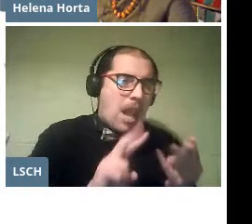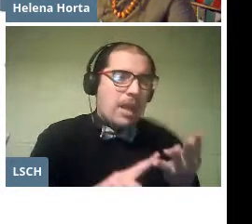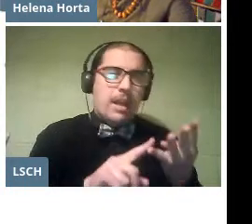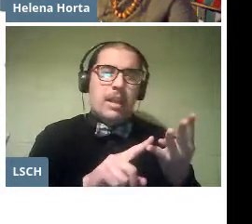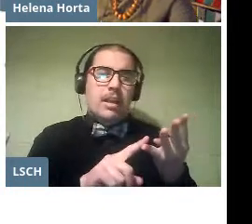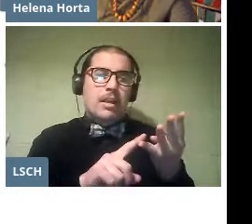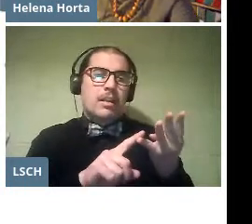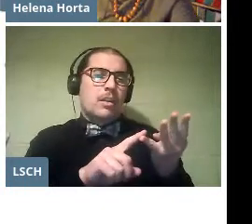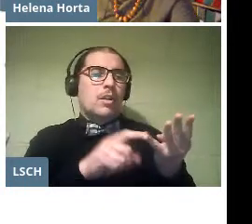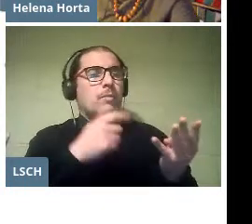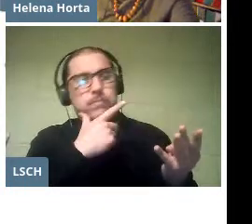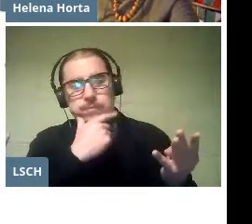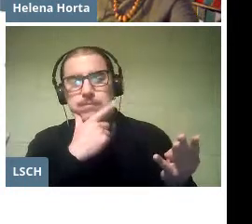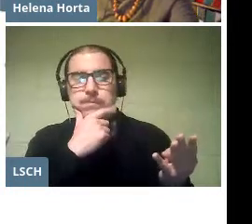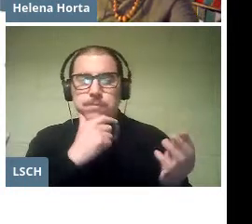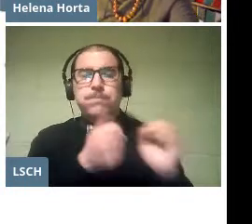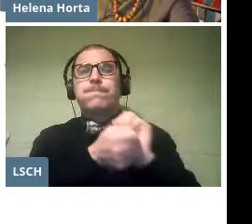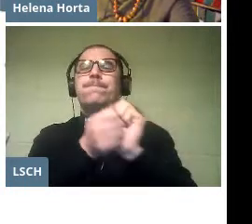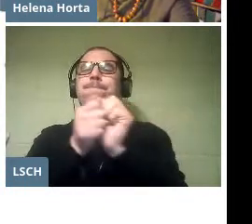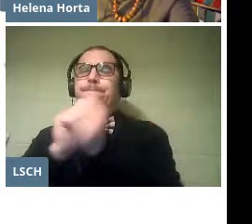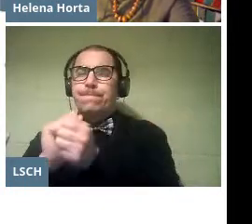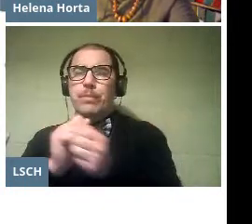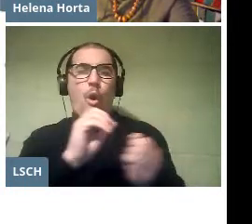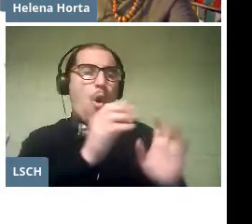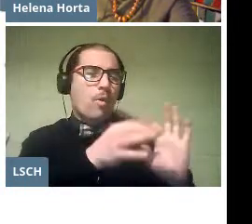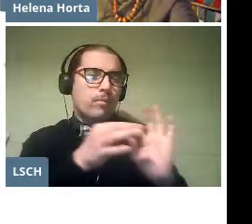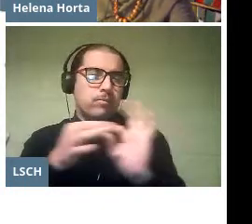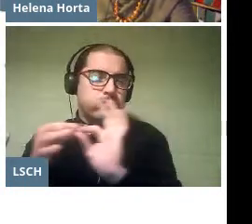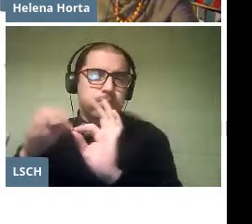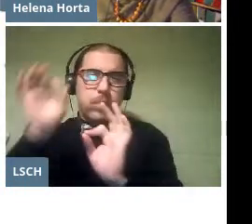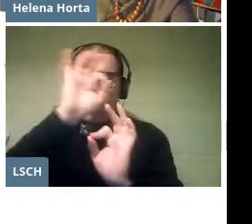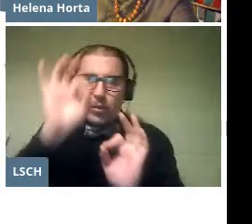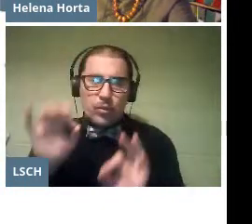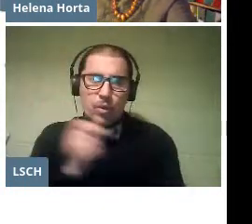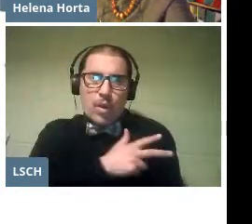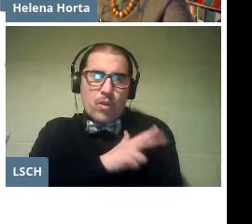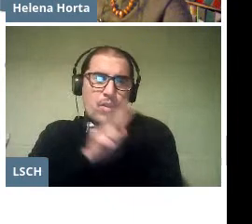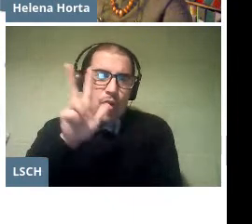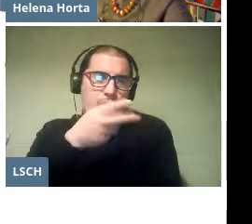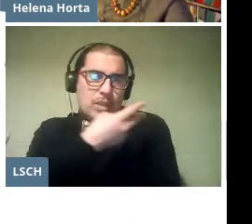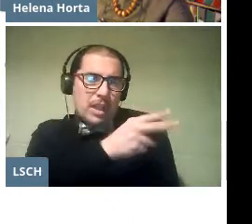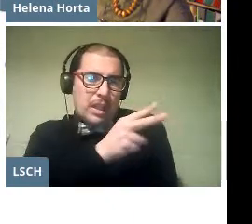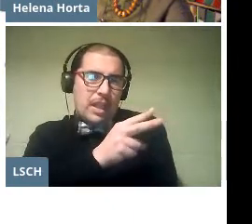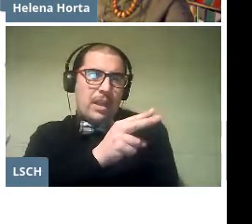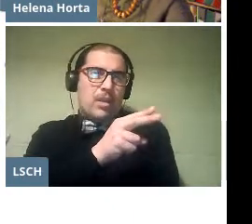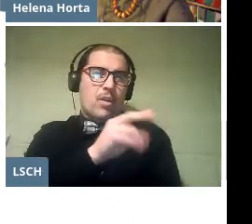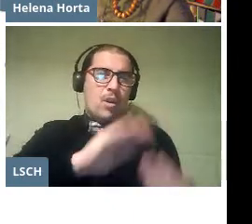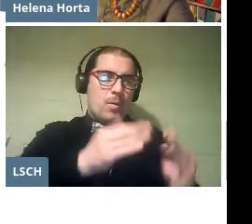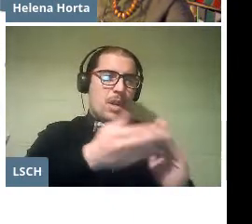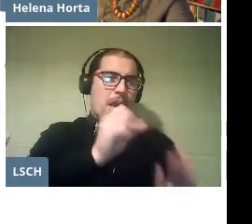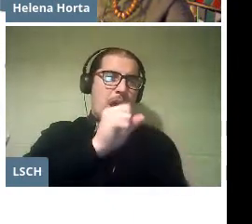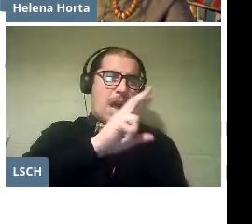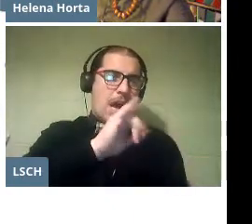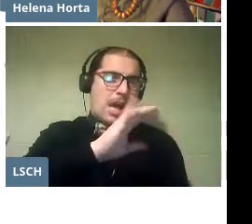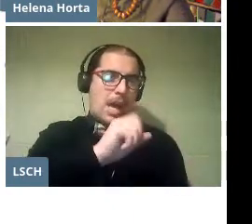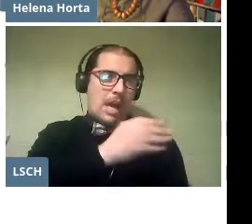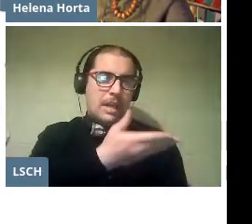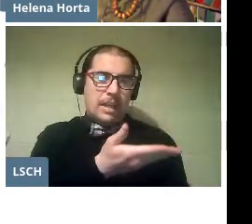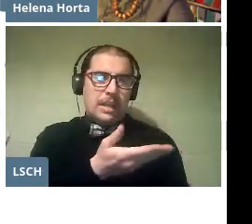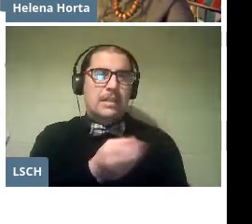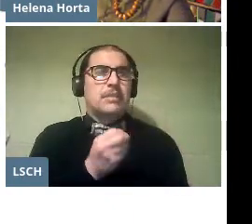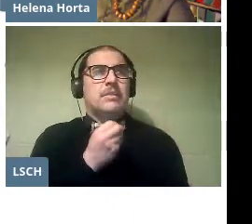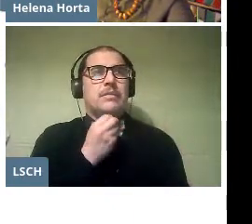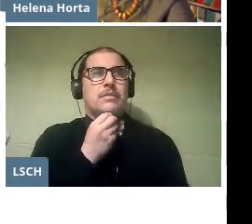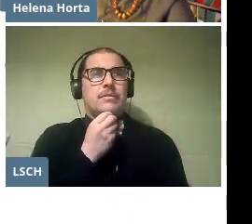hacer derivaciones interpretativas de las posibles creencias que pudiesen haber existido detrás de